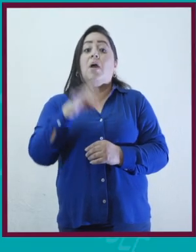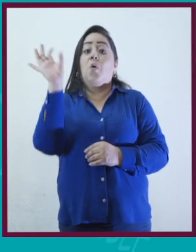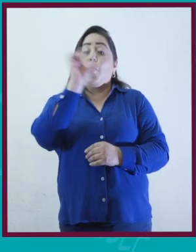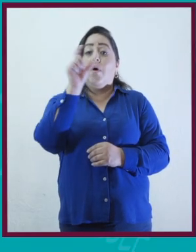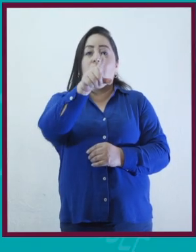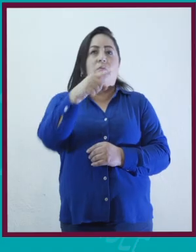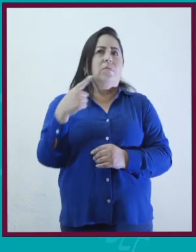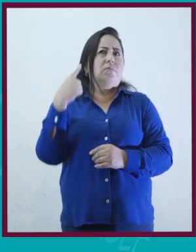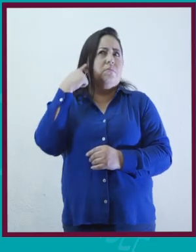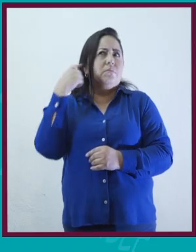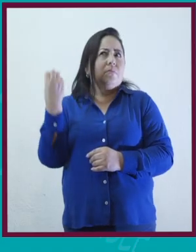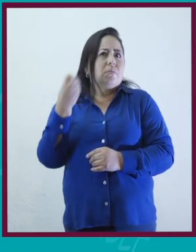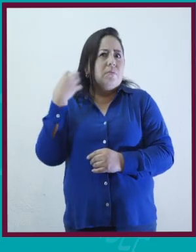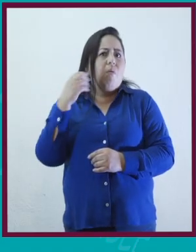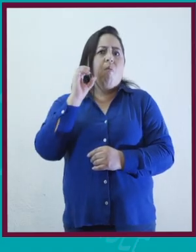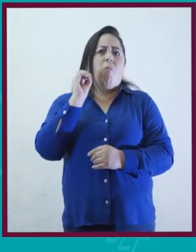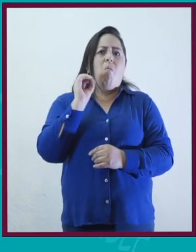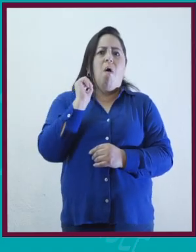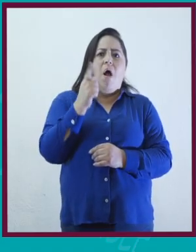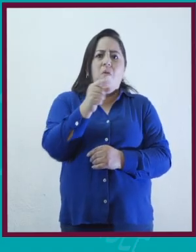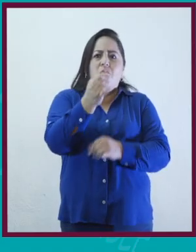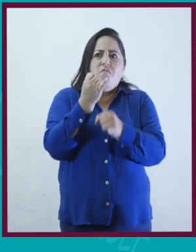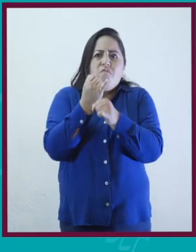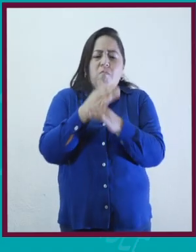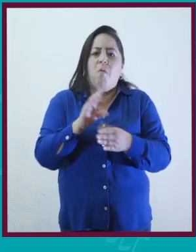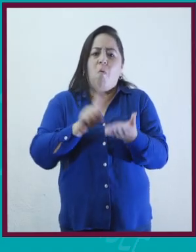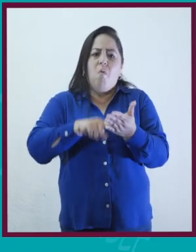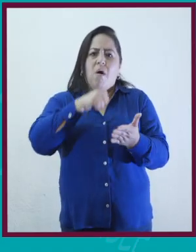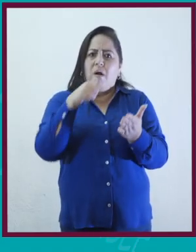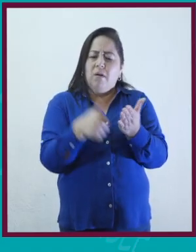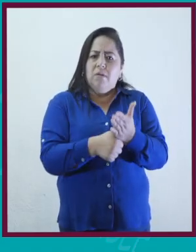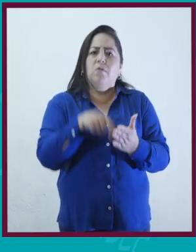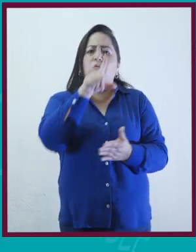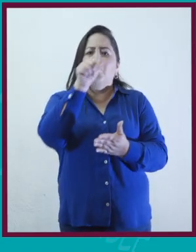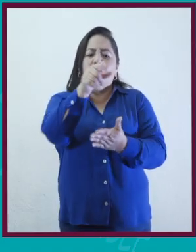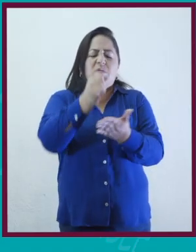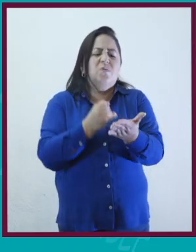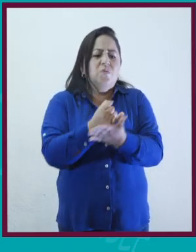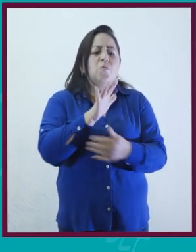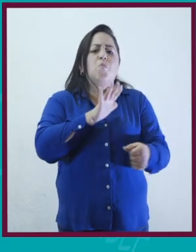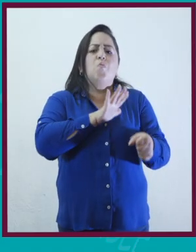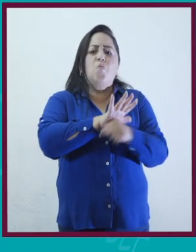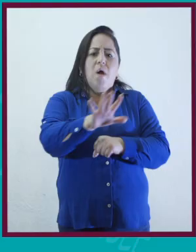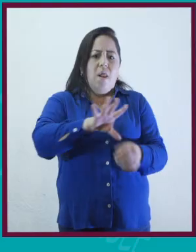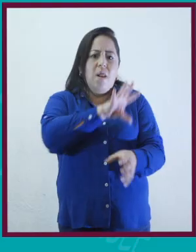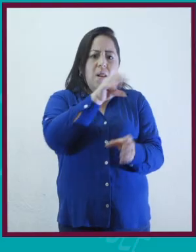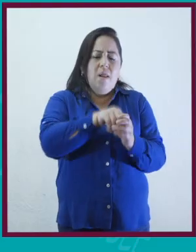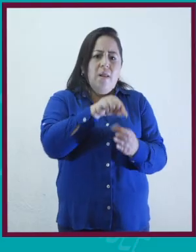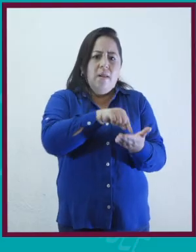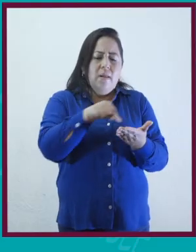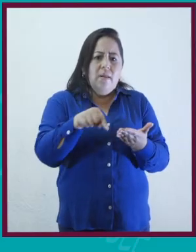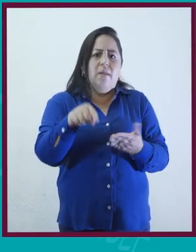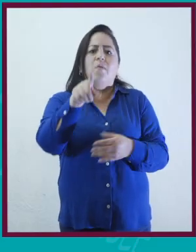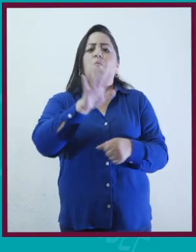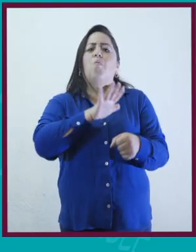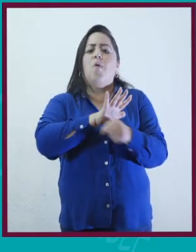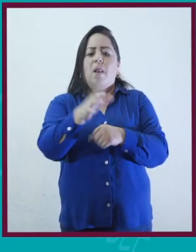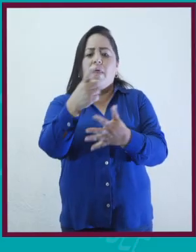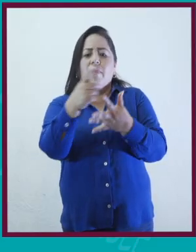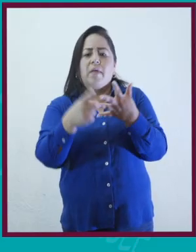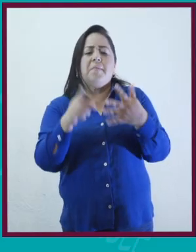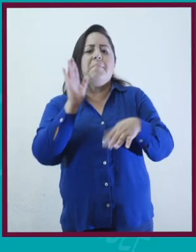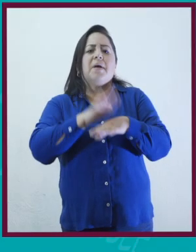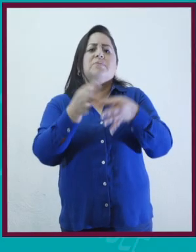cuando escuches un discurso o tengas un informe o una carta, define cuál es el contenido general y cuáles son los